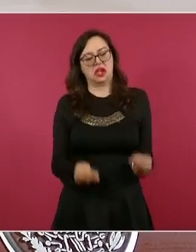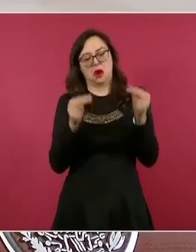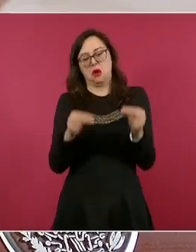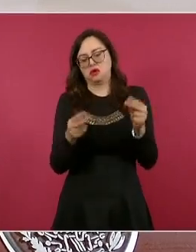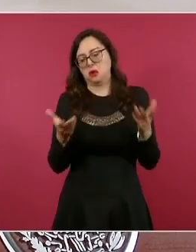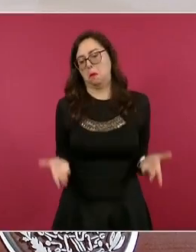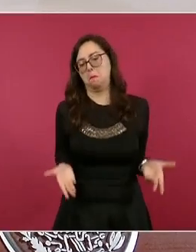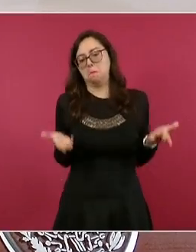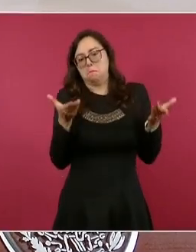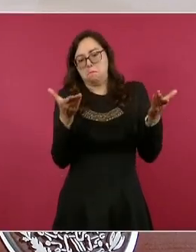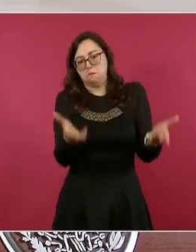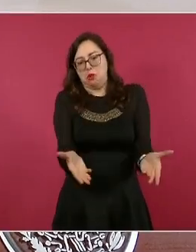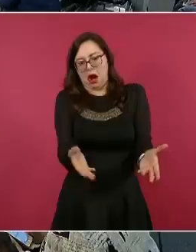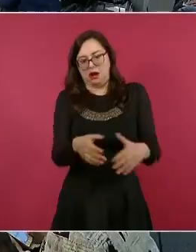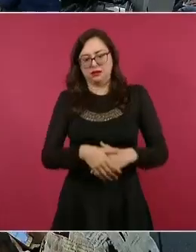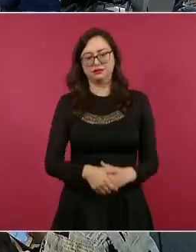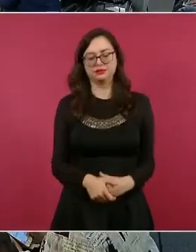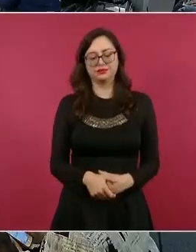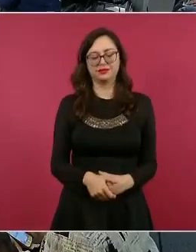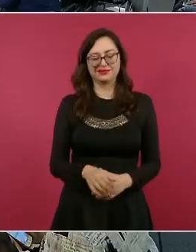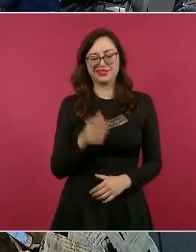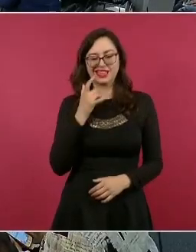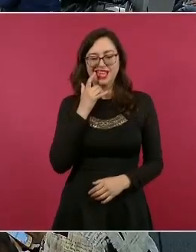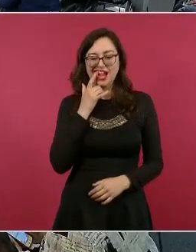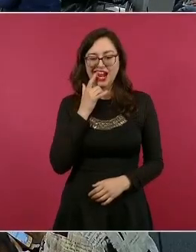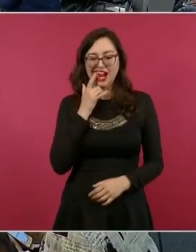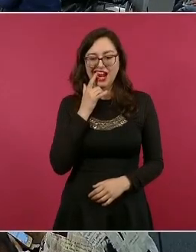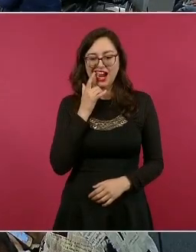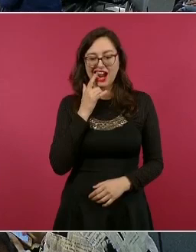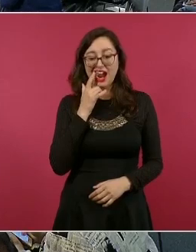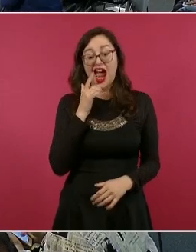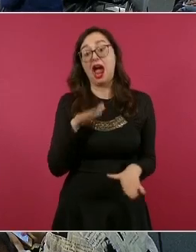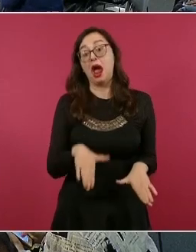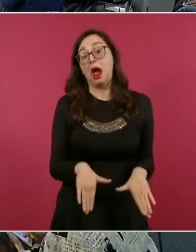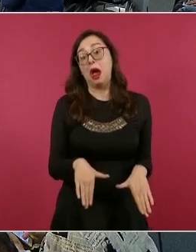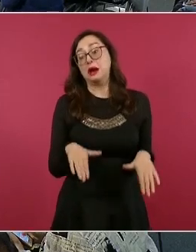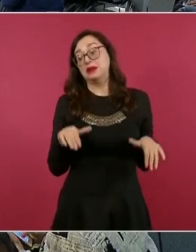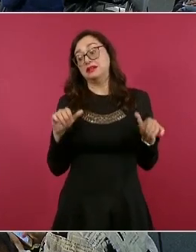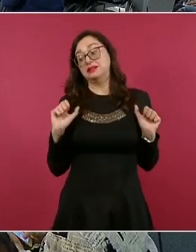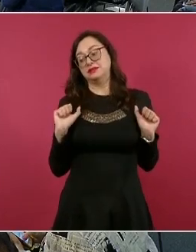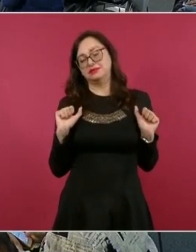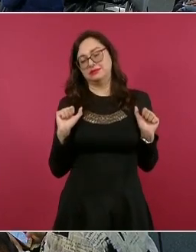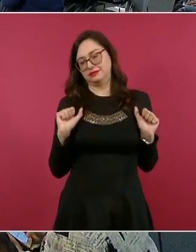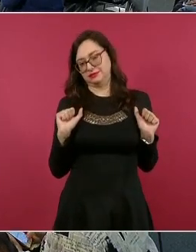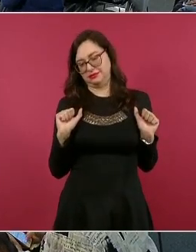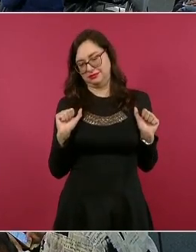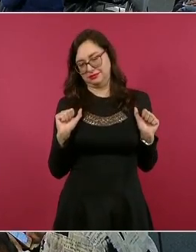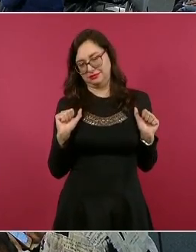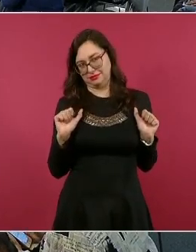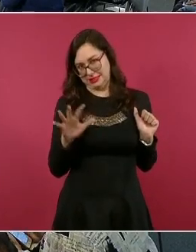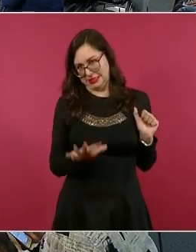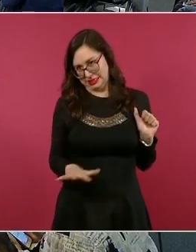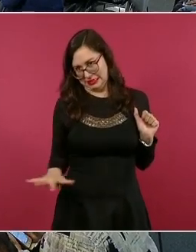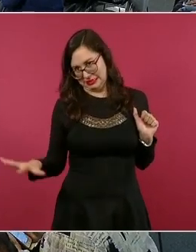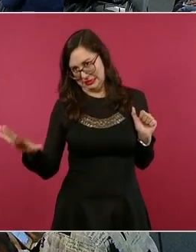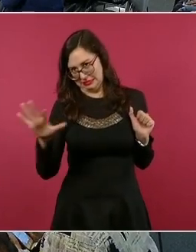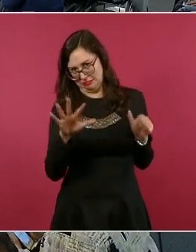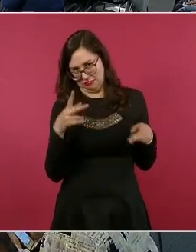y también mañosamente, ¿no? Cuando les conviene utilizan al Estado, pero para rescatar